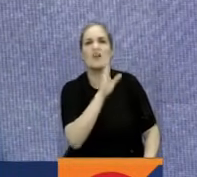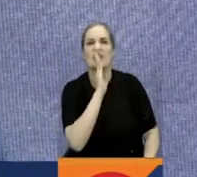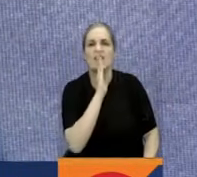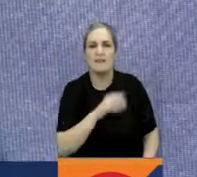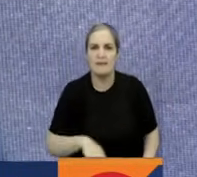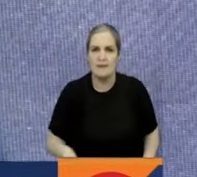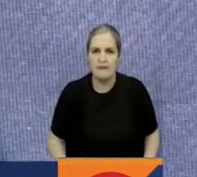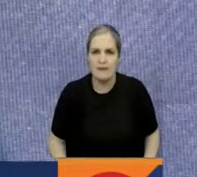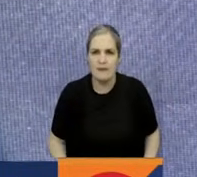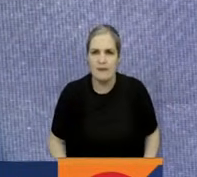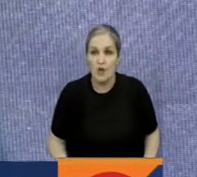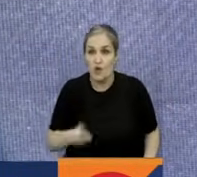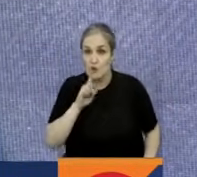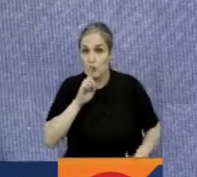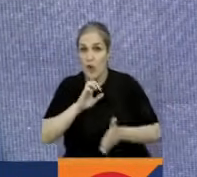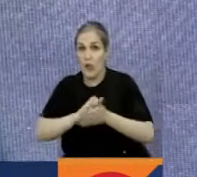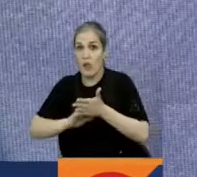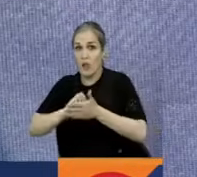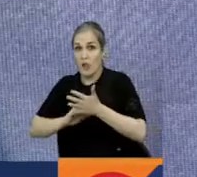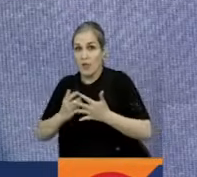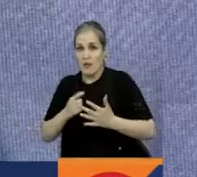¿Cómo quieren ocultar esa verdad?